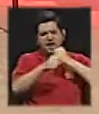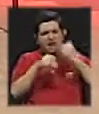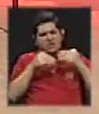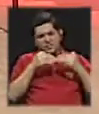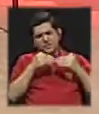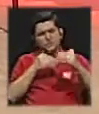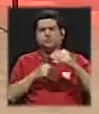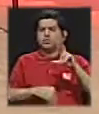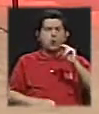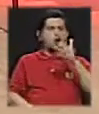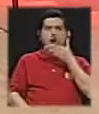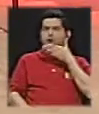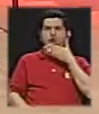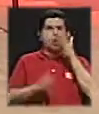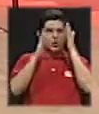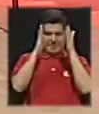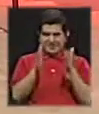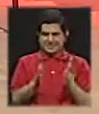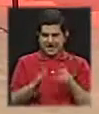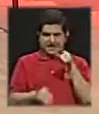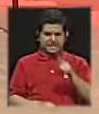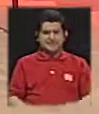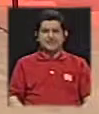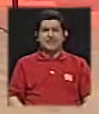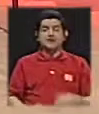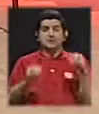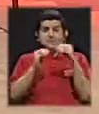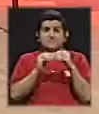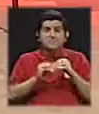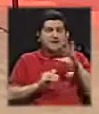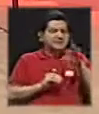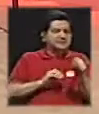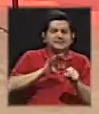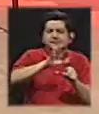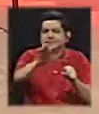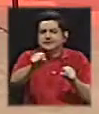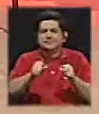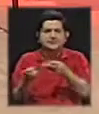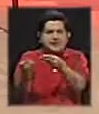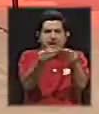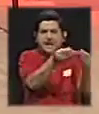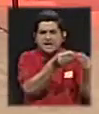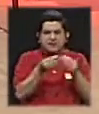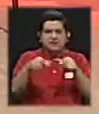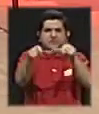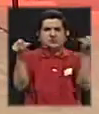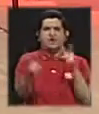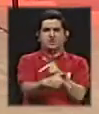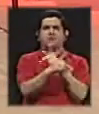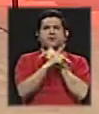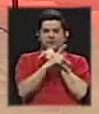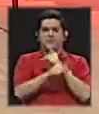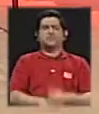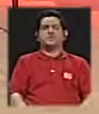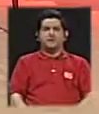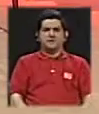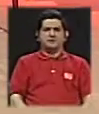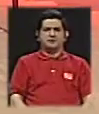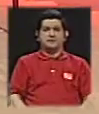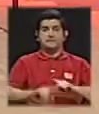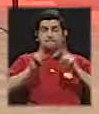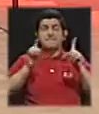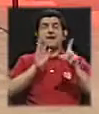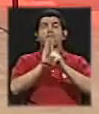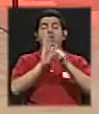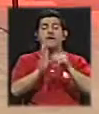donde los no indígenas han ido entrando cada vez más en los territorios de la reserva térraba. Sin embargo, hay una